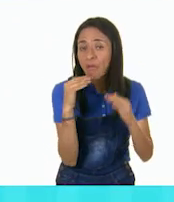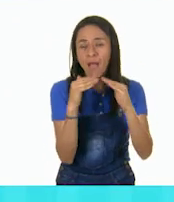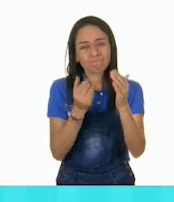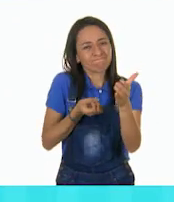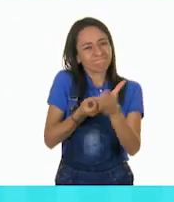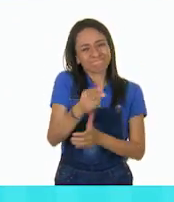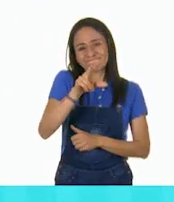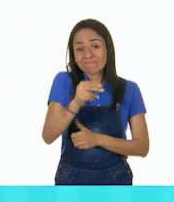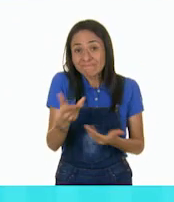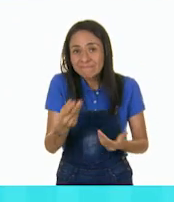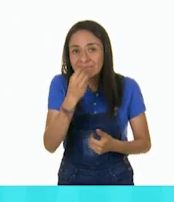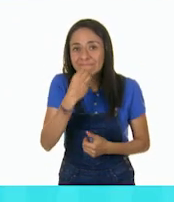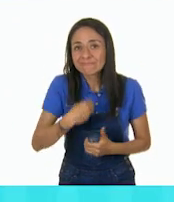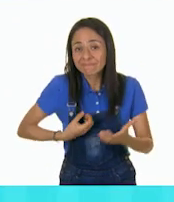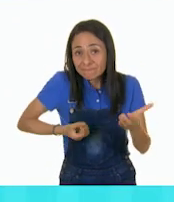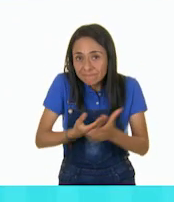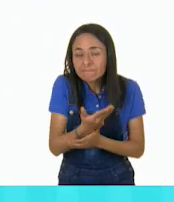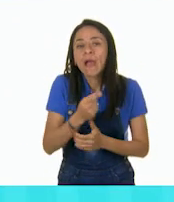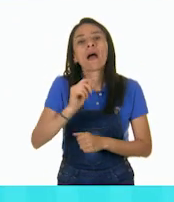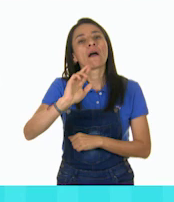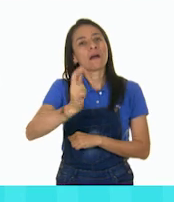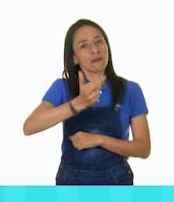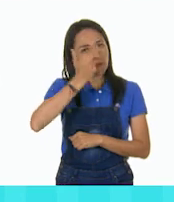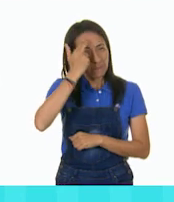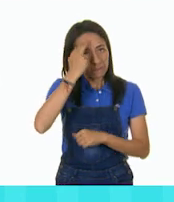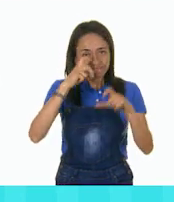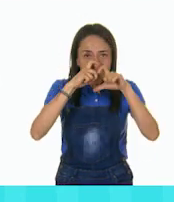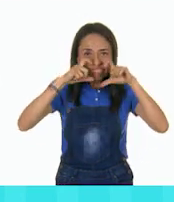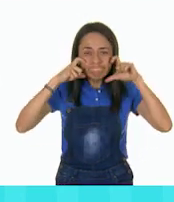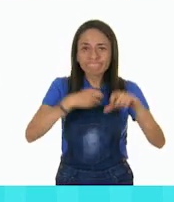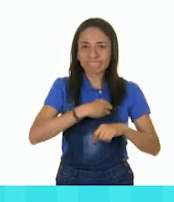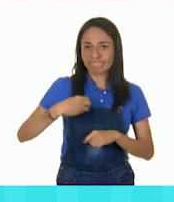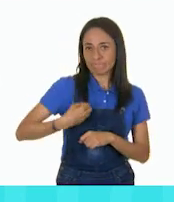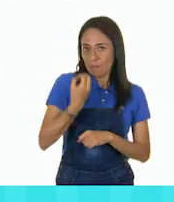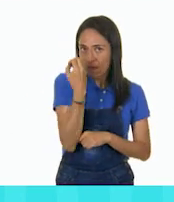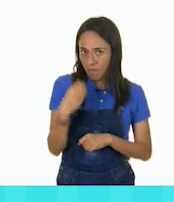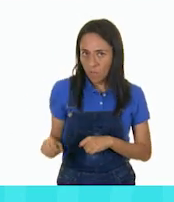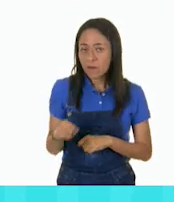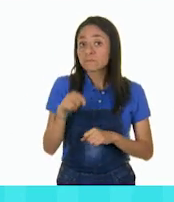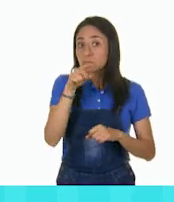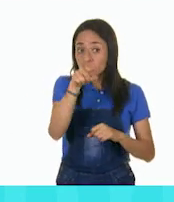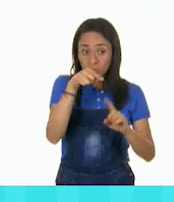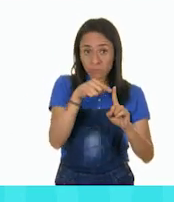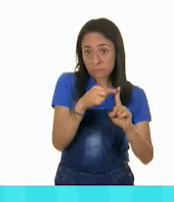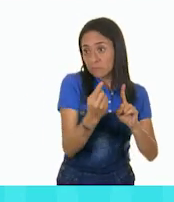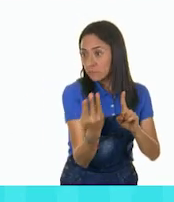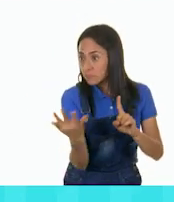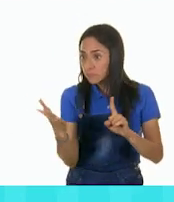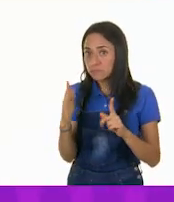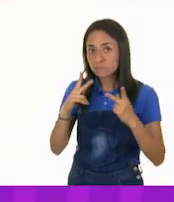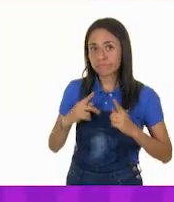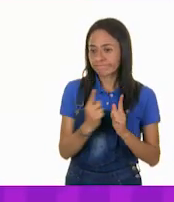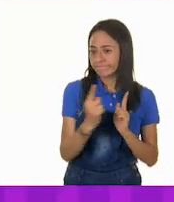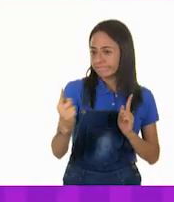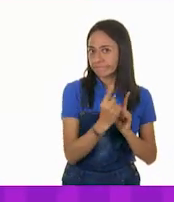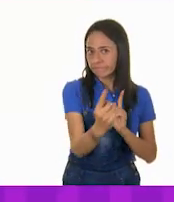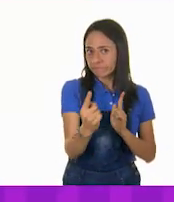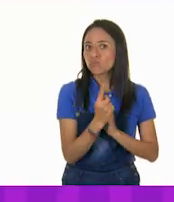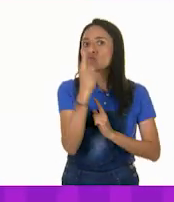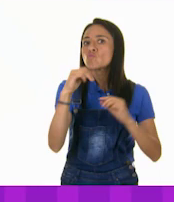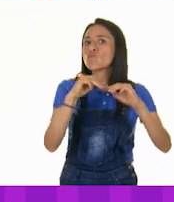si tienes que hacerlo recuerda que es obligatorio utilizarlo mantén una distancia mínima de un metro y medio entre tú y los